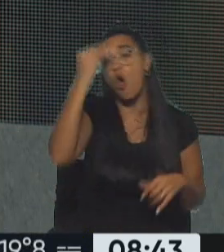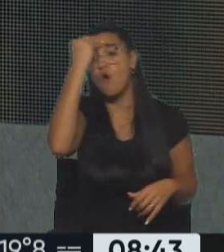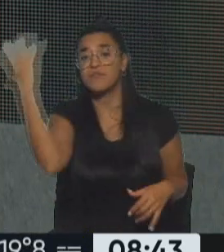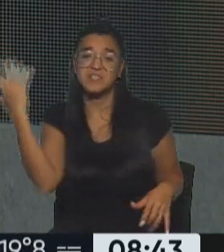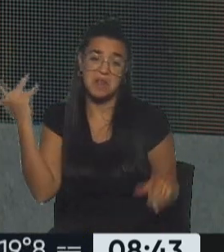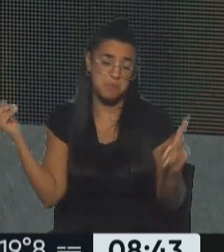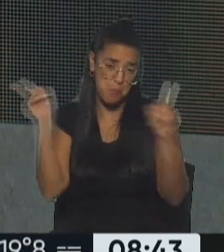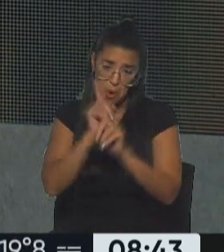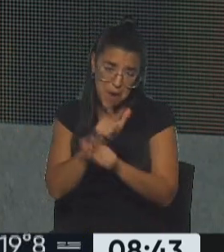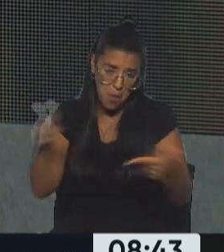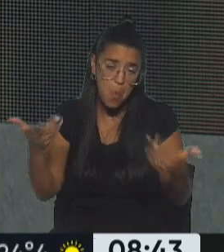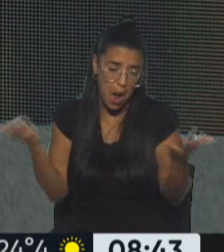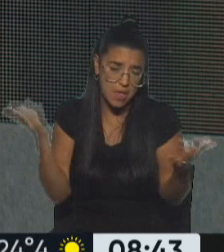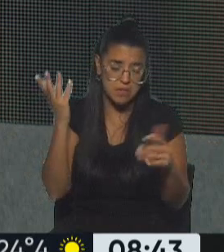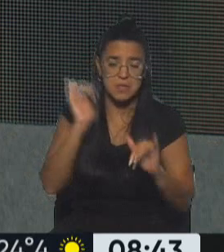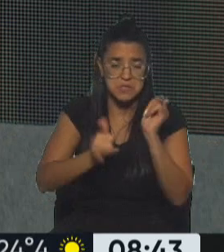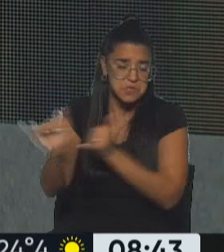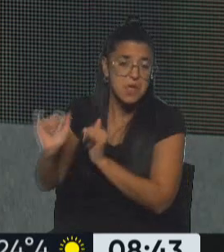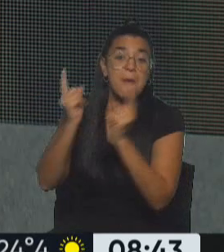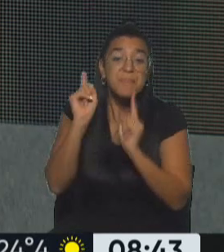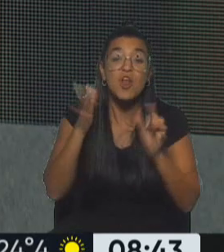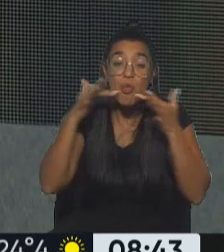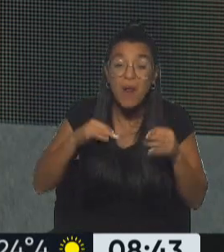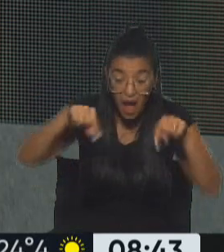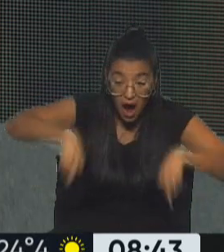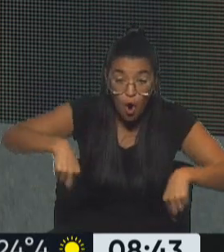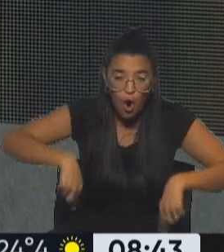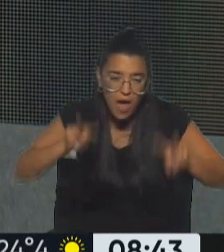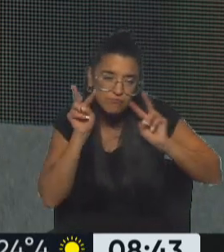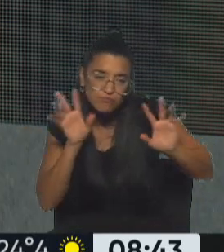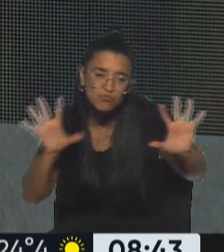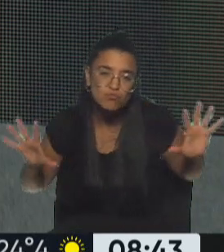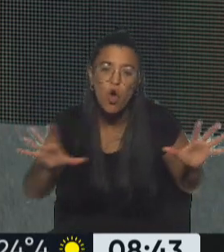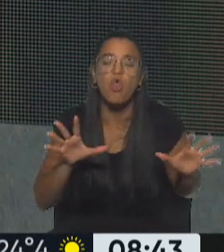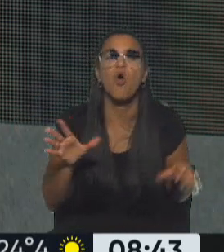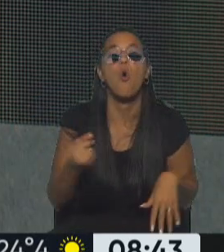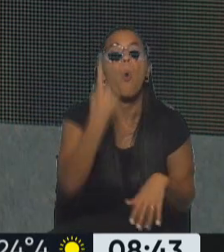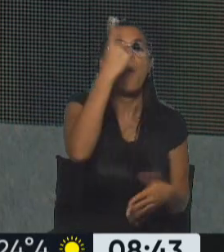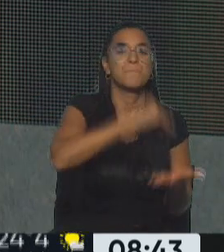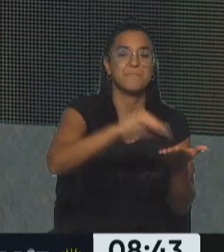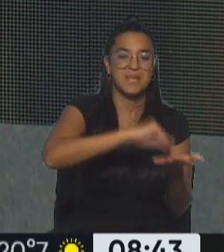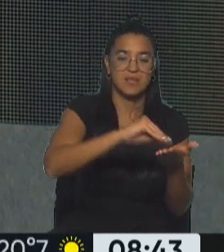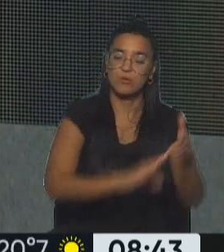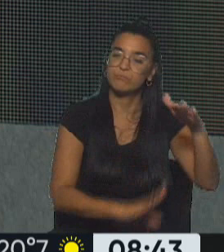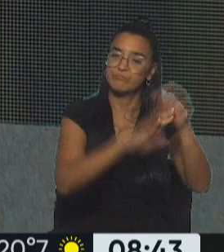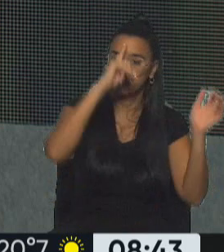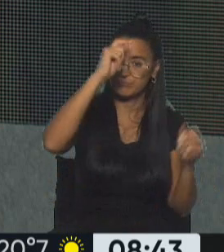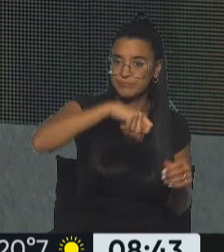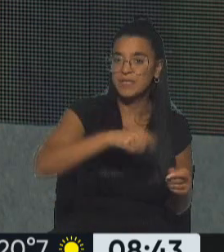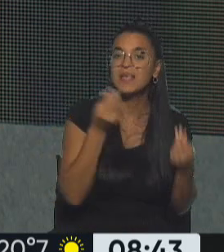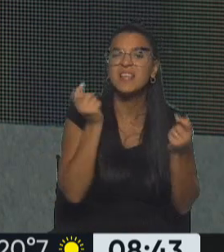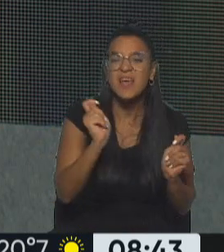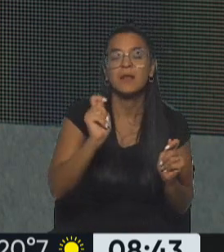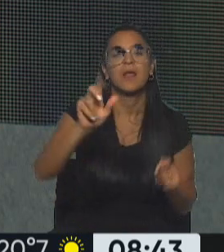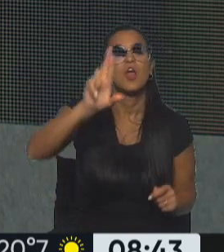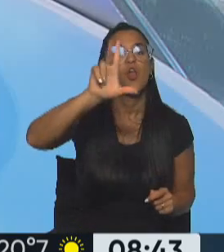mayores inconvenientes para obtener el dictamen, pero bueno, lo cierto es que ahora todas las miradas apuntan a un ministro del máximo tribunal. Hablamos de